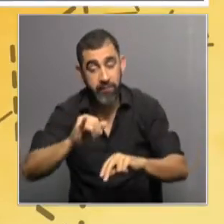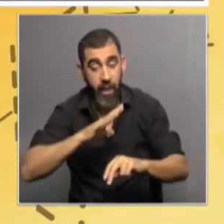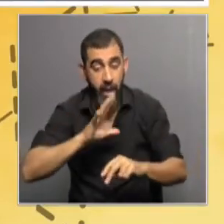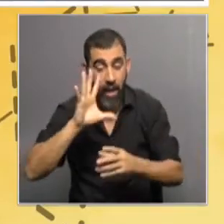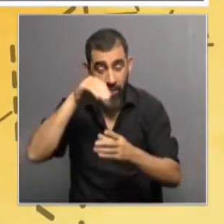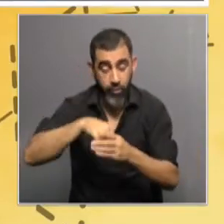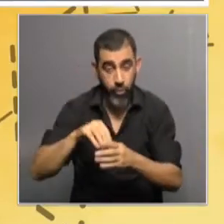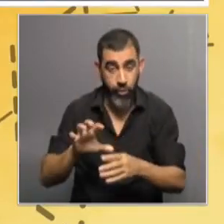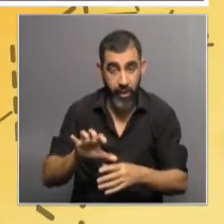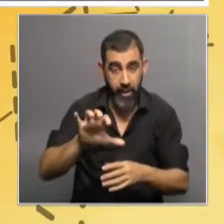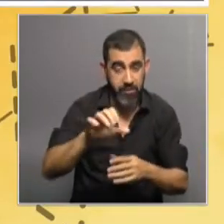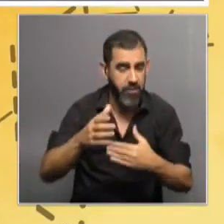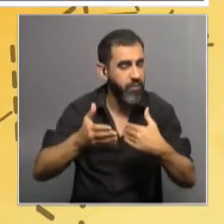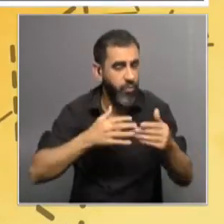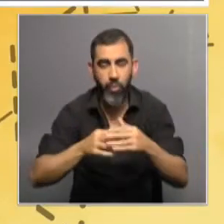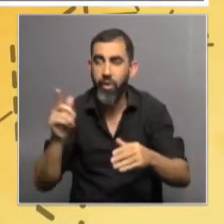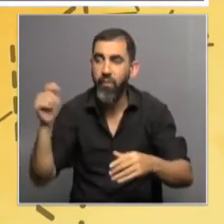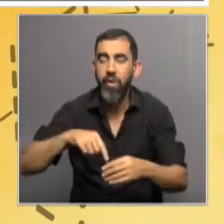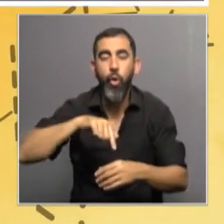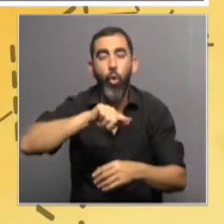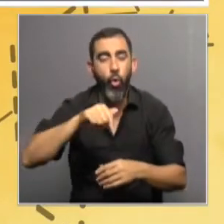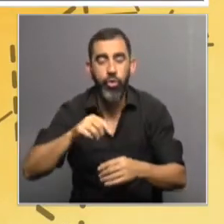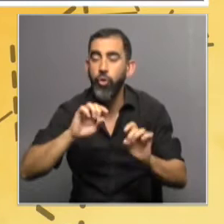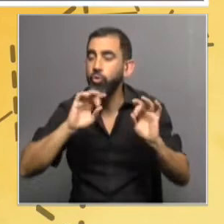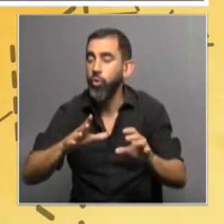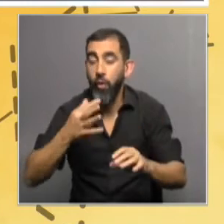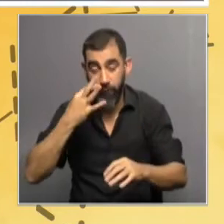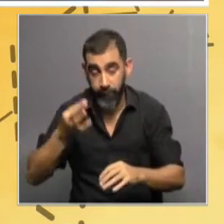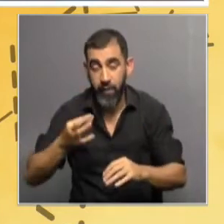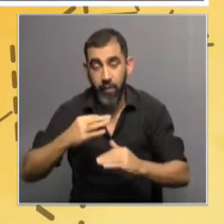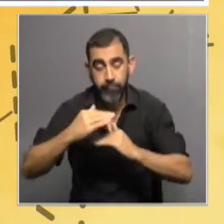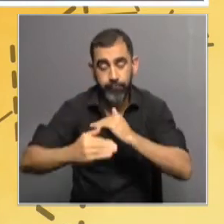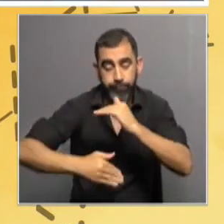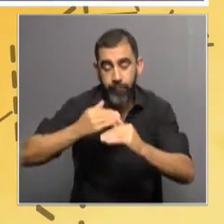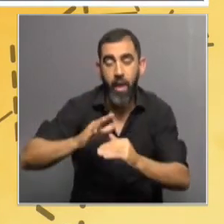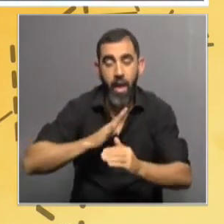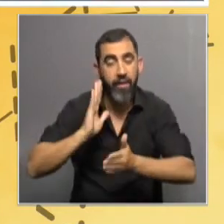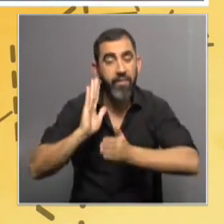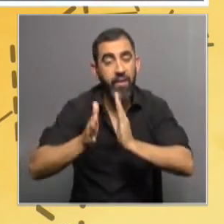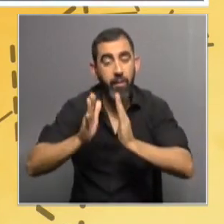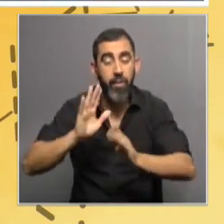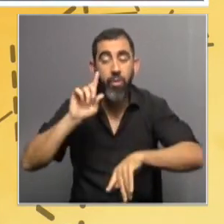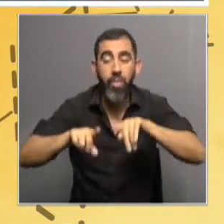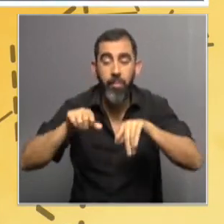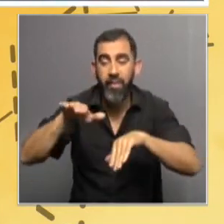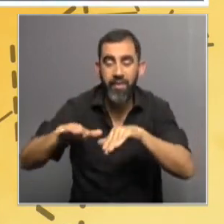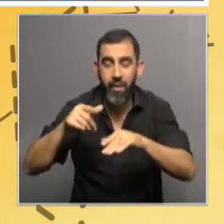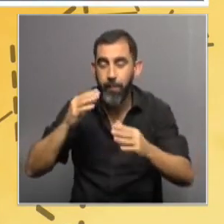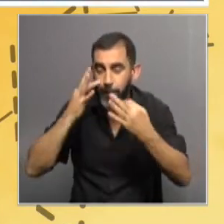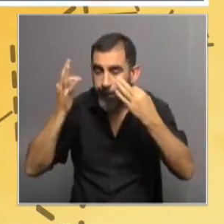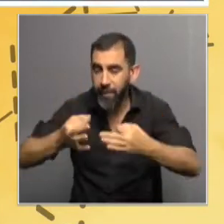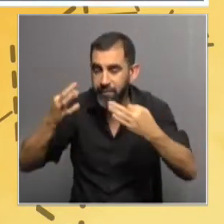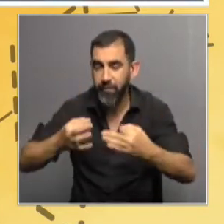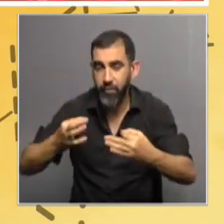tumor no importa tanto el origen y sino que que se desarrollan tratamientos en función de esa alteración es lo que